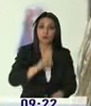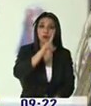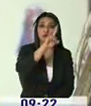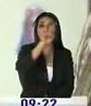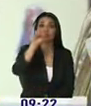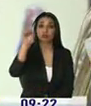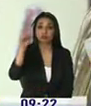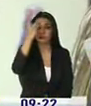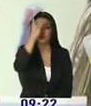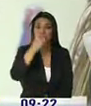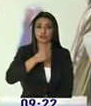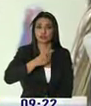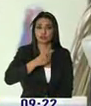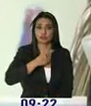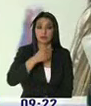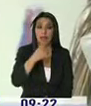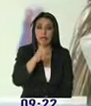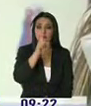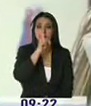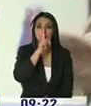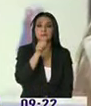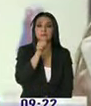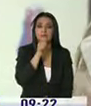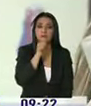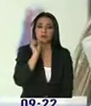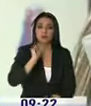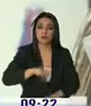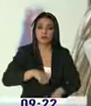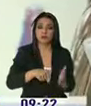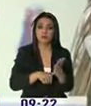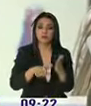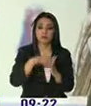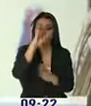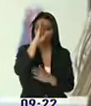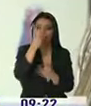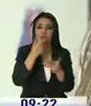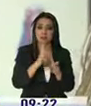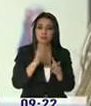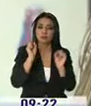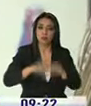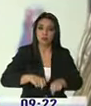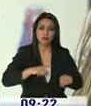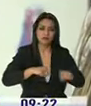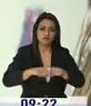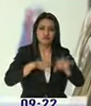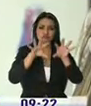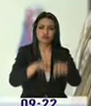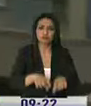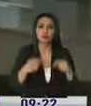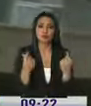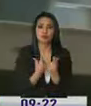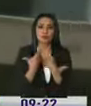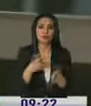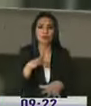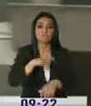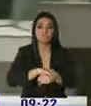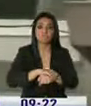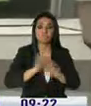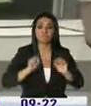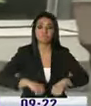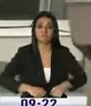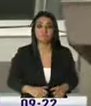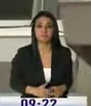1-800, decide que vamos a guardar la confidencialidad y a través del Ministerio del Interior poder operar para ir desarticulando estas bandas. En Quito